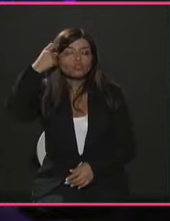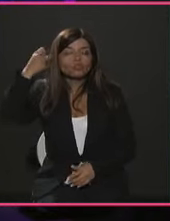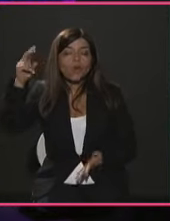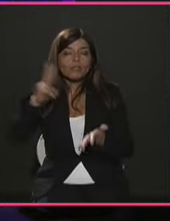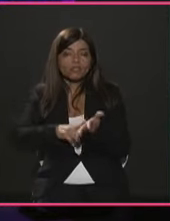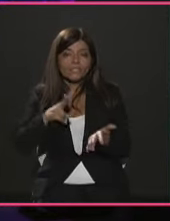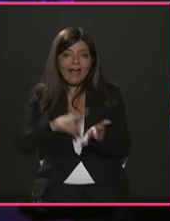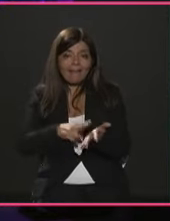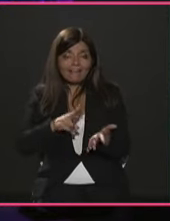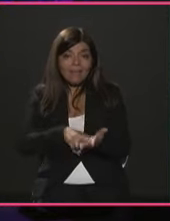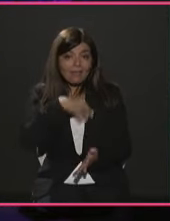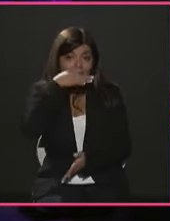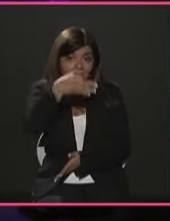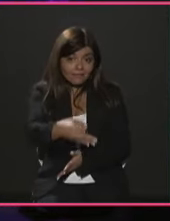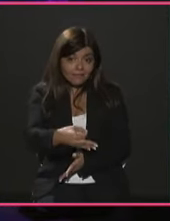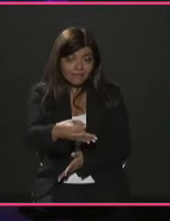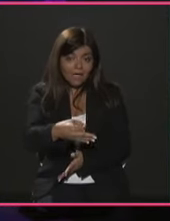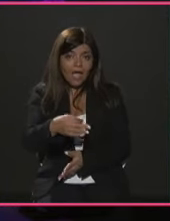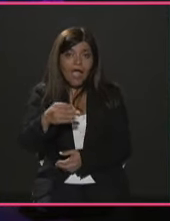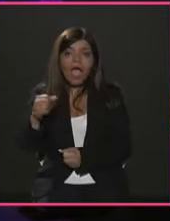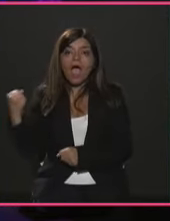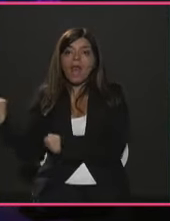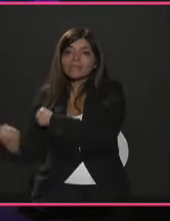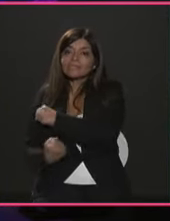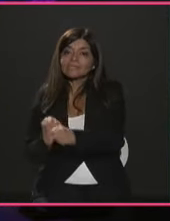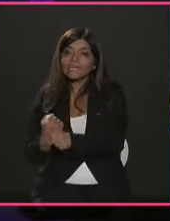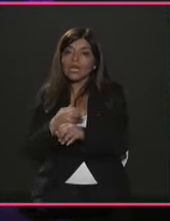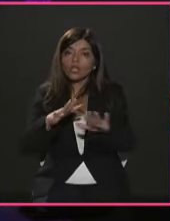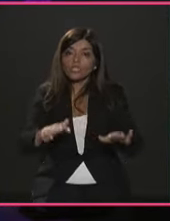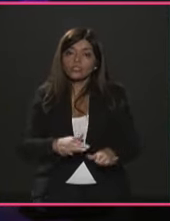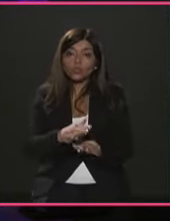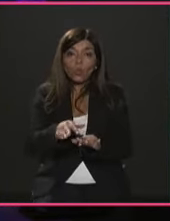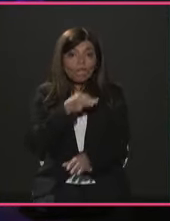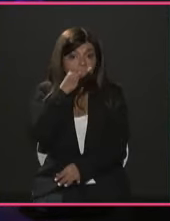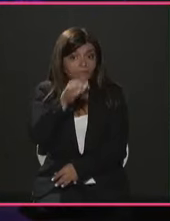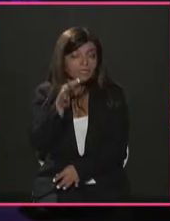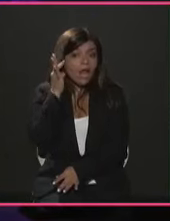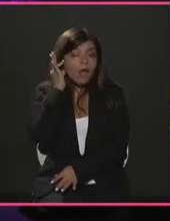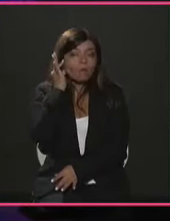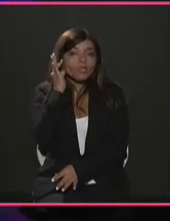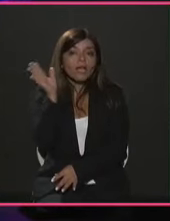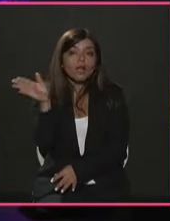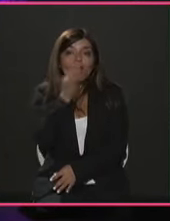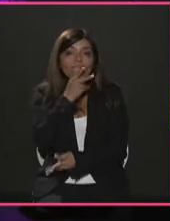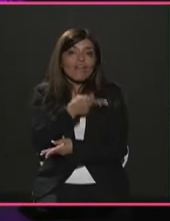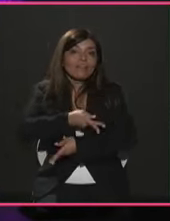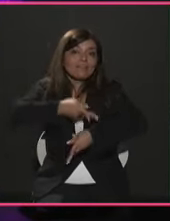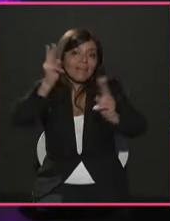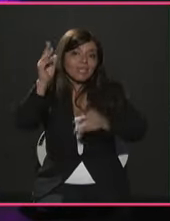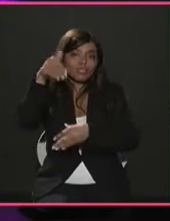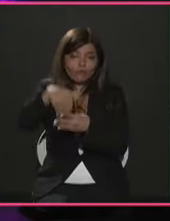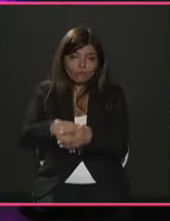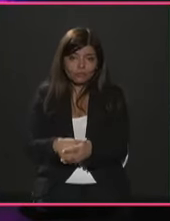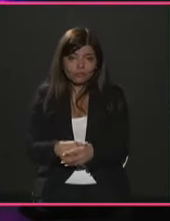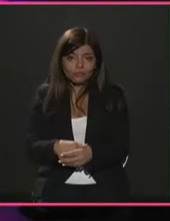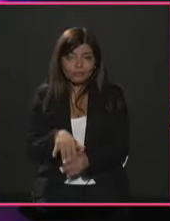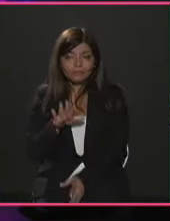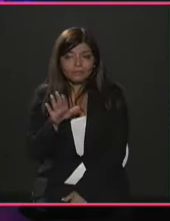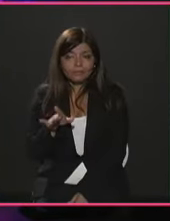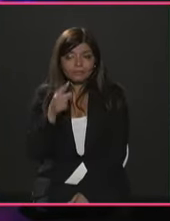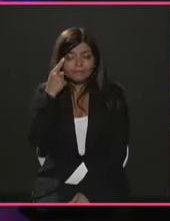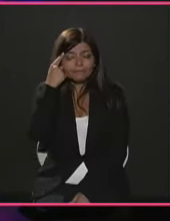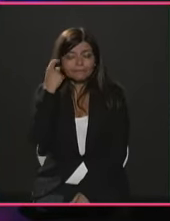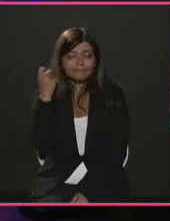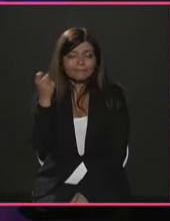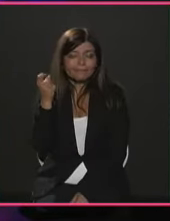en la cual él decía en el siglo XIX las mujeres no tenían derecho a voto y cuando se hablaba de eso se